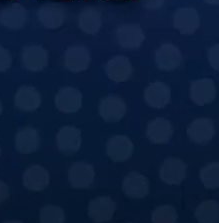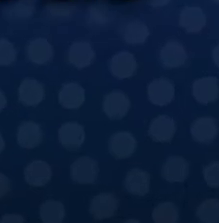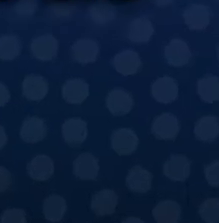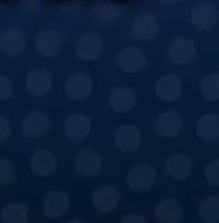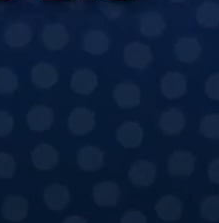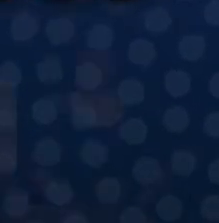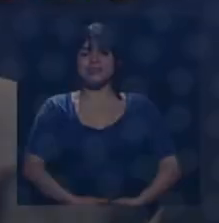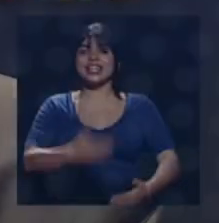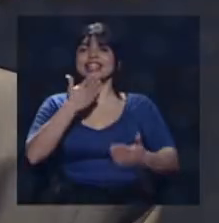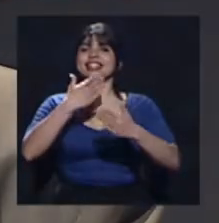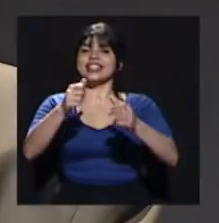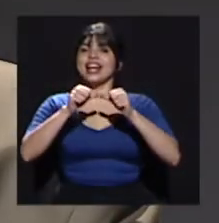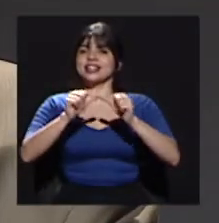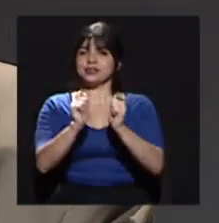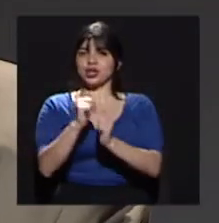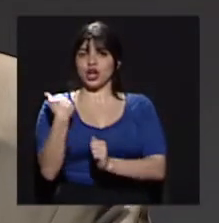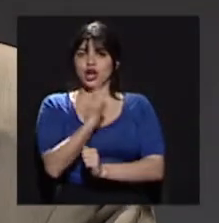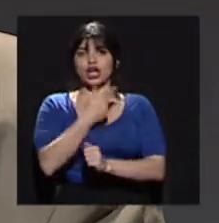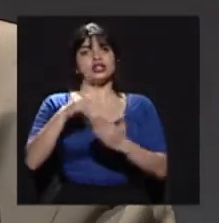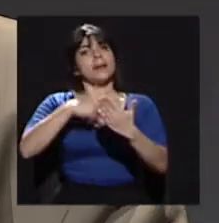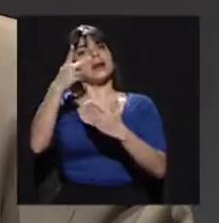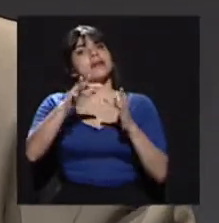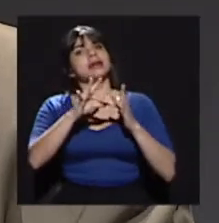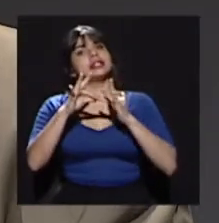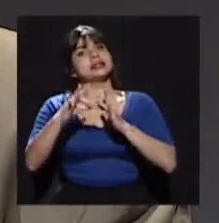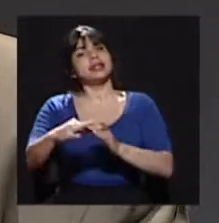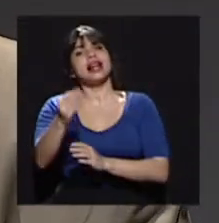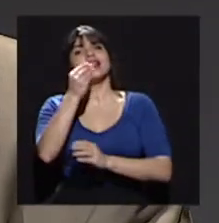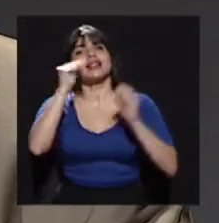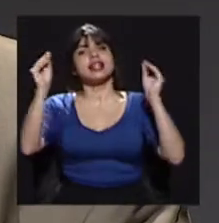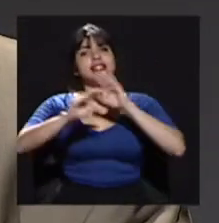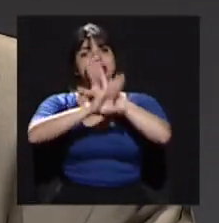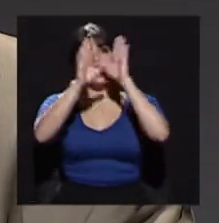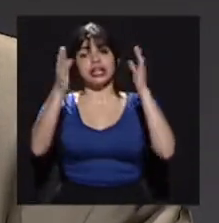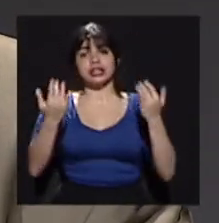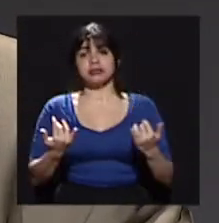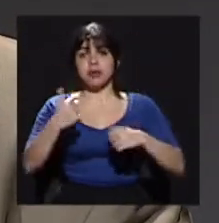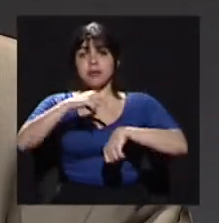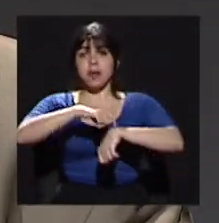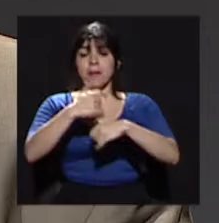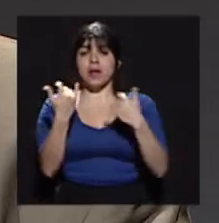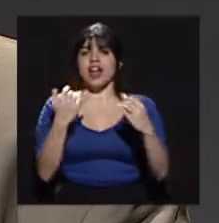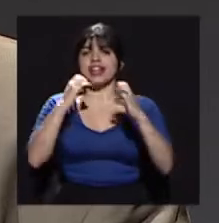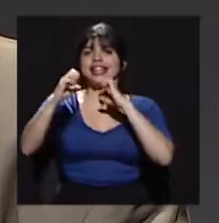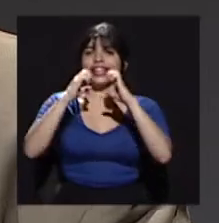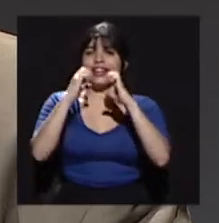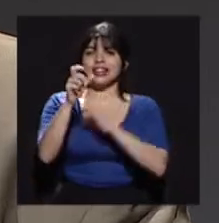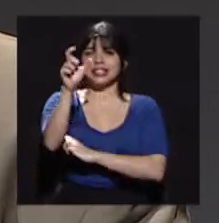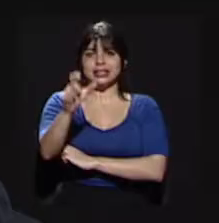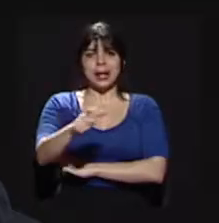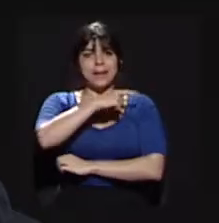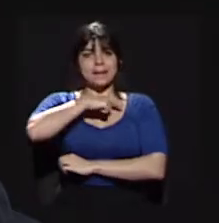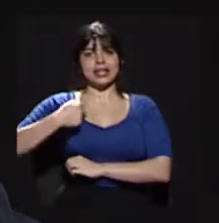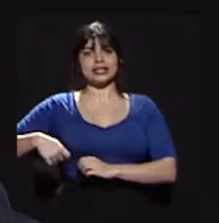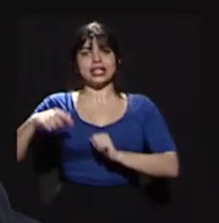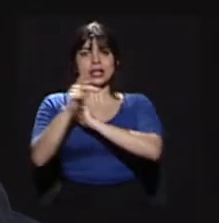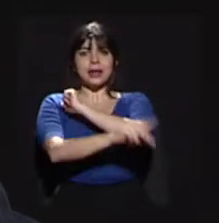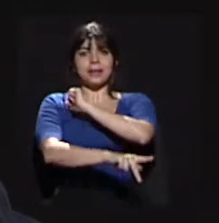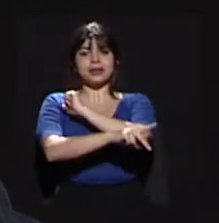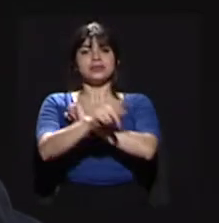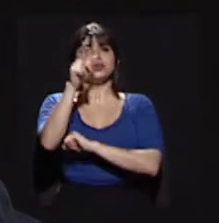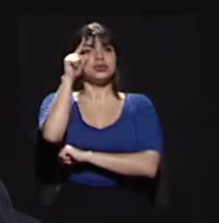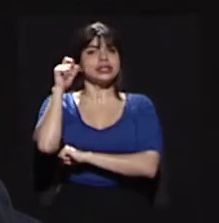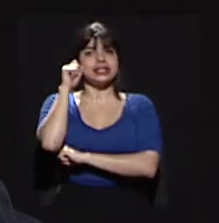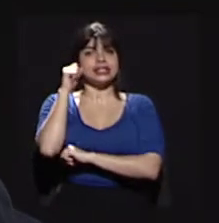gracias por continuar con nosotros en este programa especial de desayunos en esta ocasión estamos entrevistando al presidente de la república don guillermo